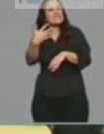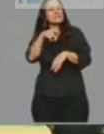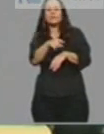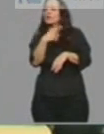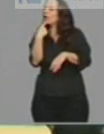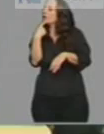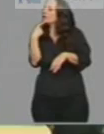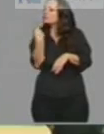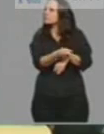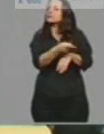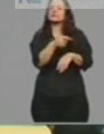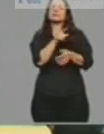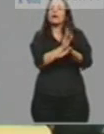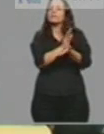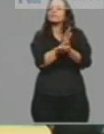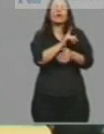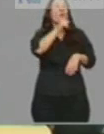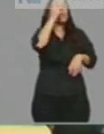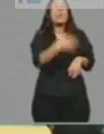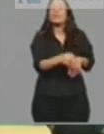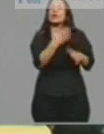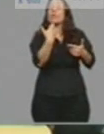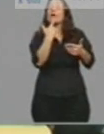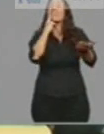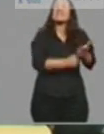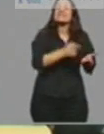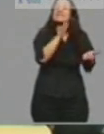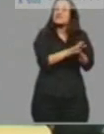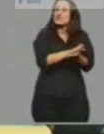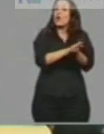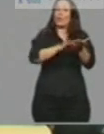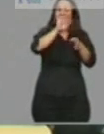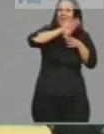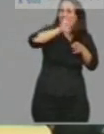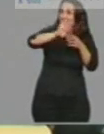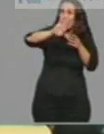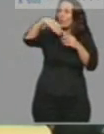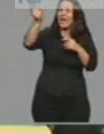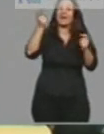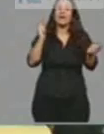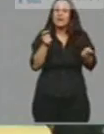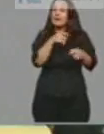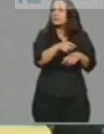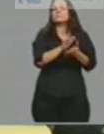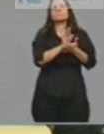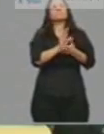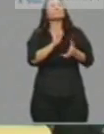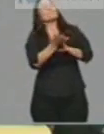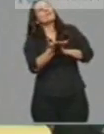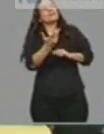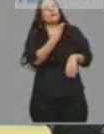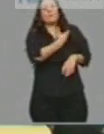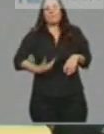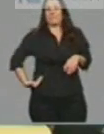único capacitado para decidir sobre la deuda externa argentina. El Poder Ejecutivo actúa siempre como